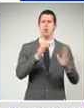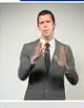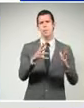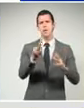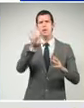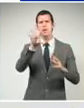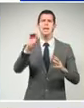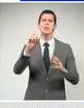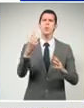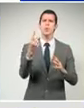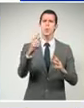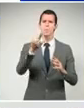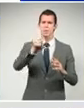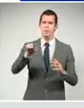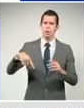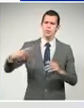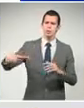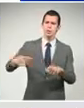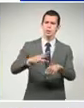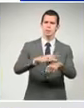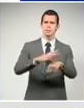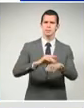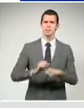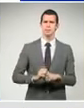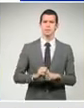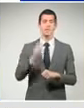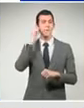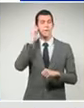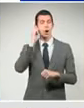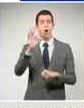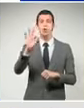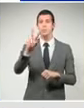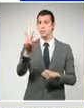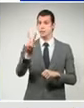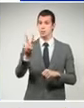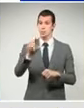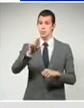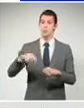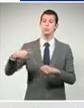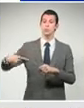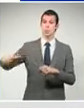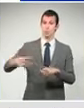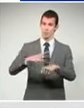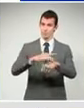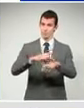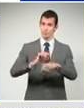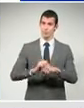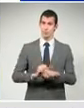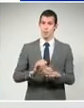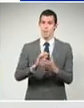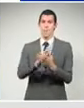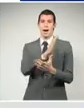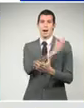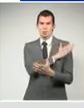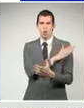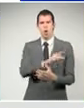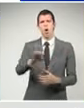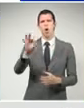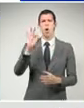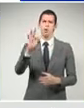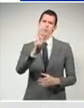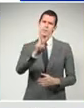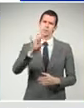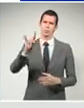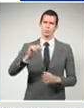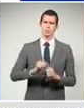822. En marzo a 829. Y lamentablemente, como ya dije,